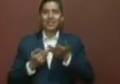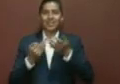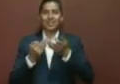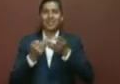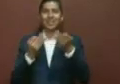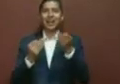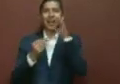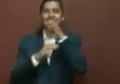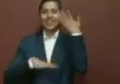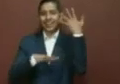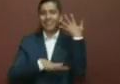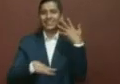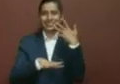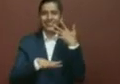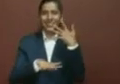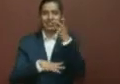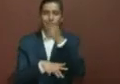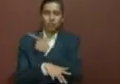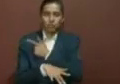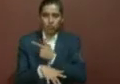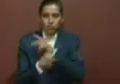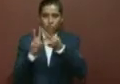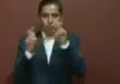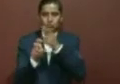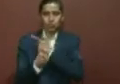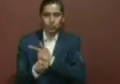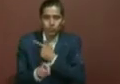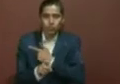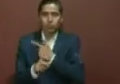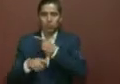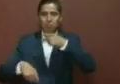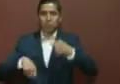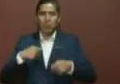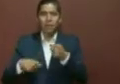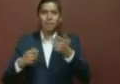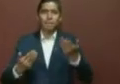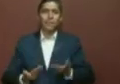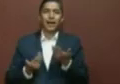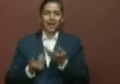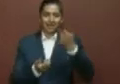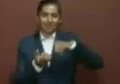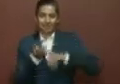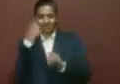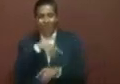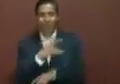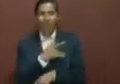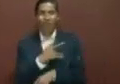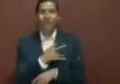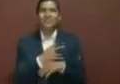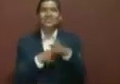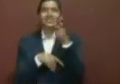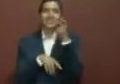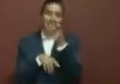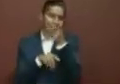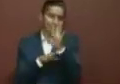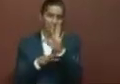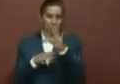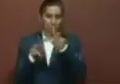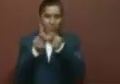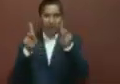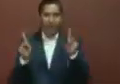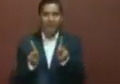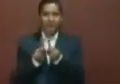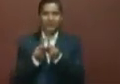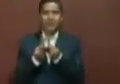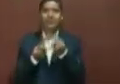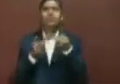que se intitula Gusto, Fandango y Son a Bailar con el Corazón, y el cual se va a realizar en la plaza